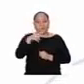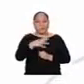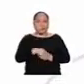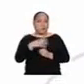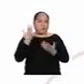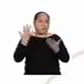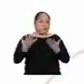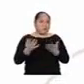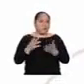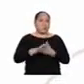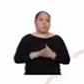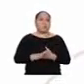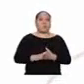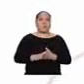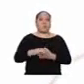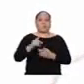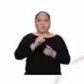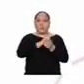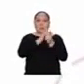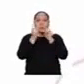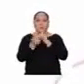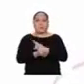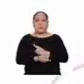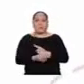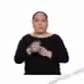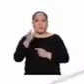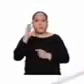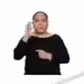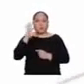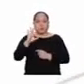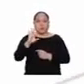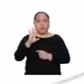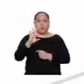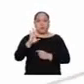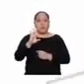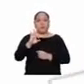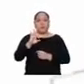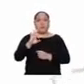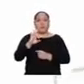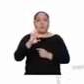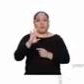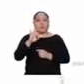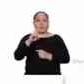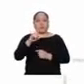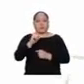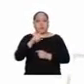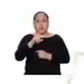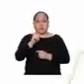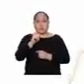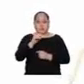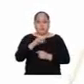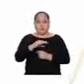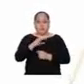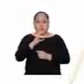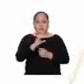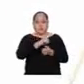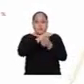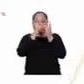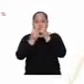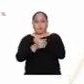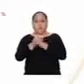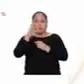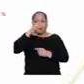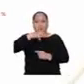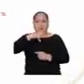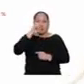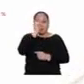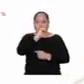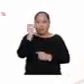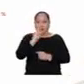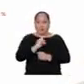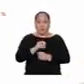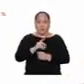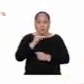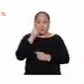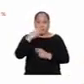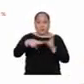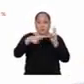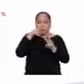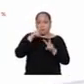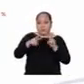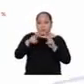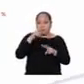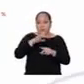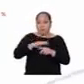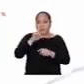Entonces, si convierto la frecuencia relativa a porcentajes, en este caso, tomando los valores de